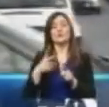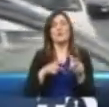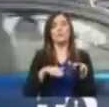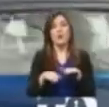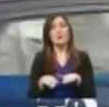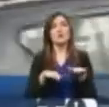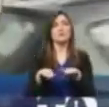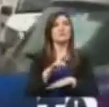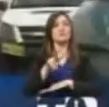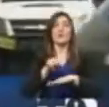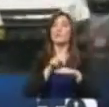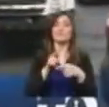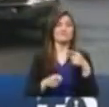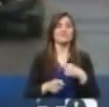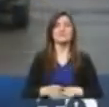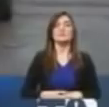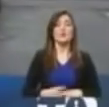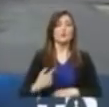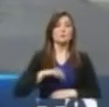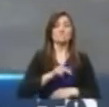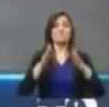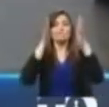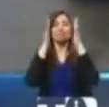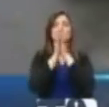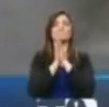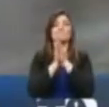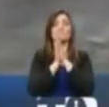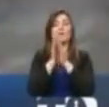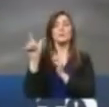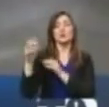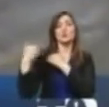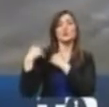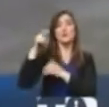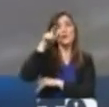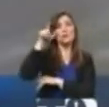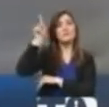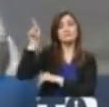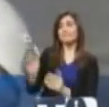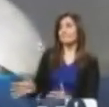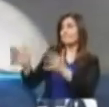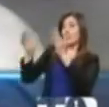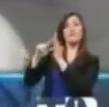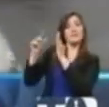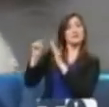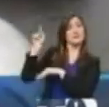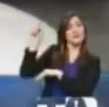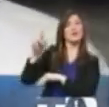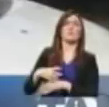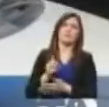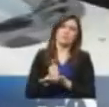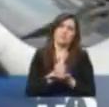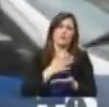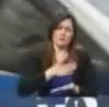total normalidad. Así que nosotros hacemos un llamado al fiscalizador de la plataforma gubernamental de gestión financiera para